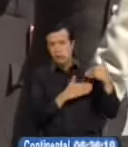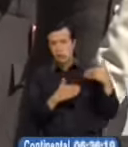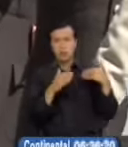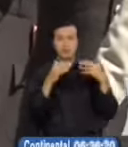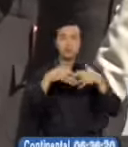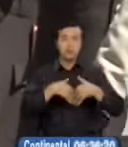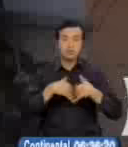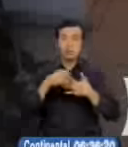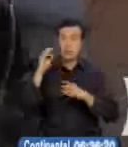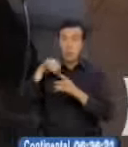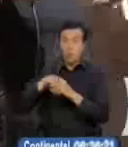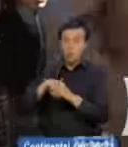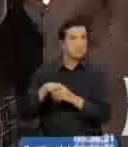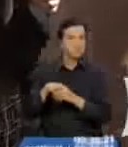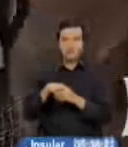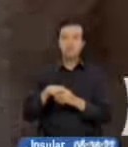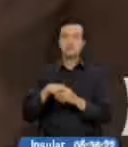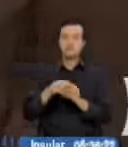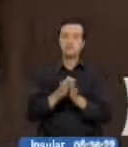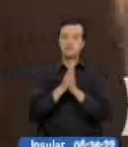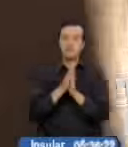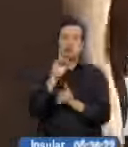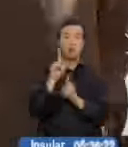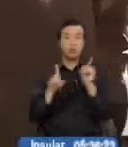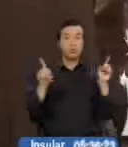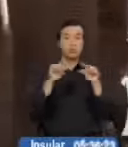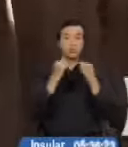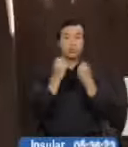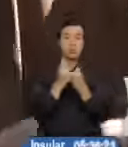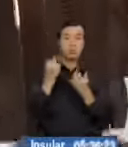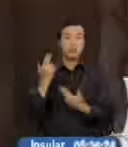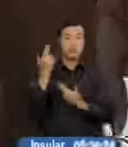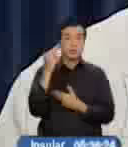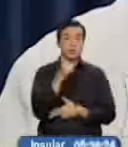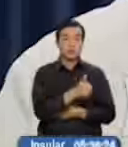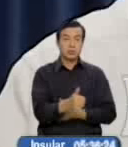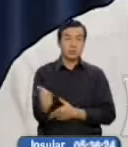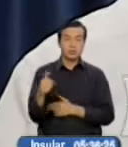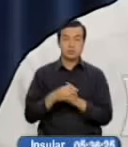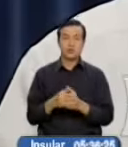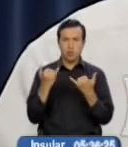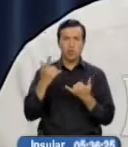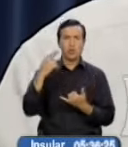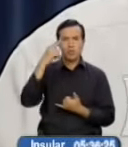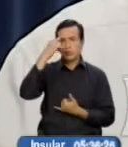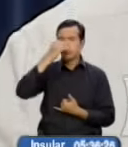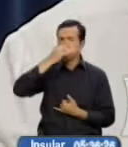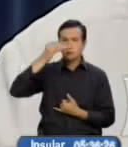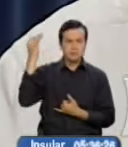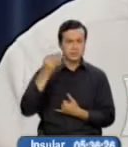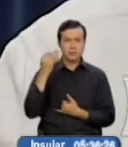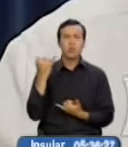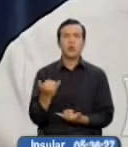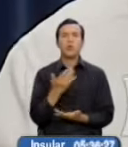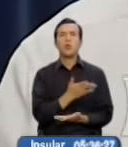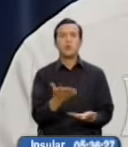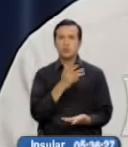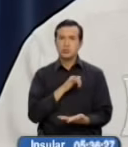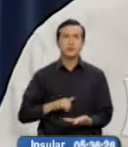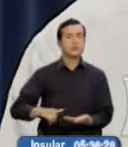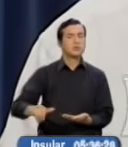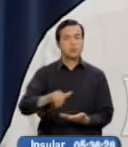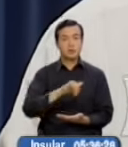no las archivará, a pesar de los pedidos de ciertos sectores de Fuerzas Armadas. Que aquí hay gobierno, que aquí hay civilidad, que aquí hay